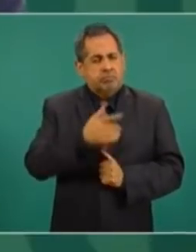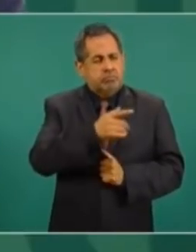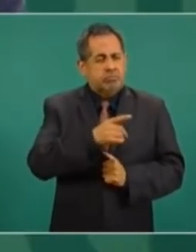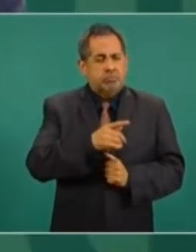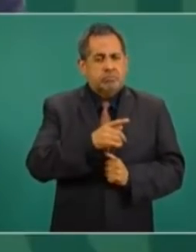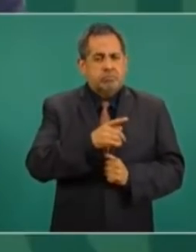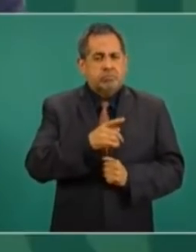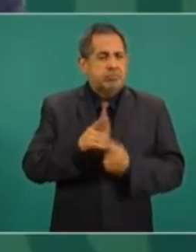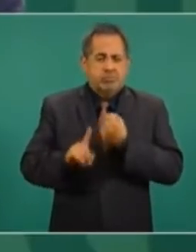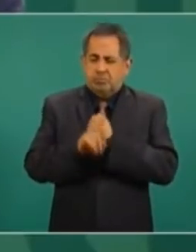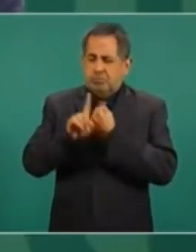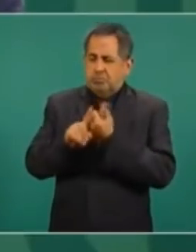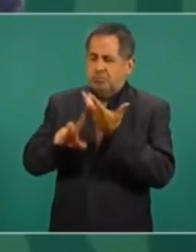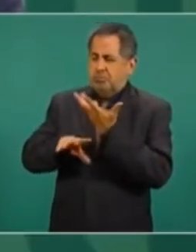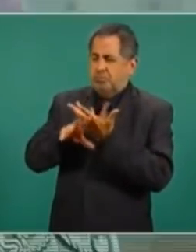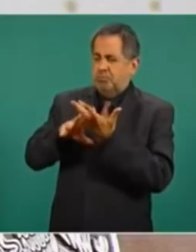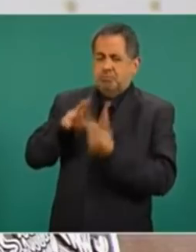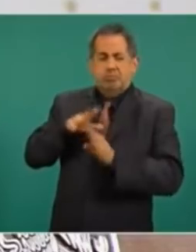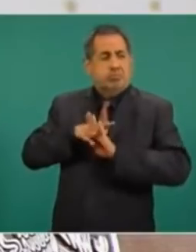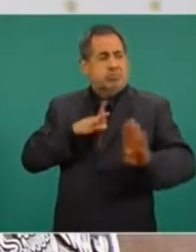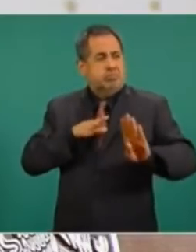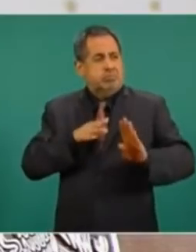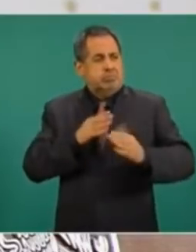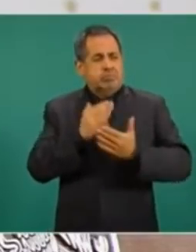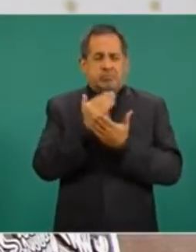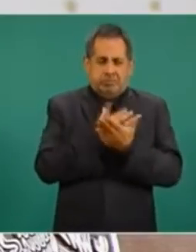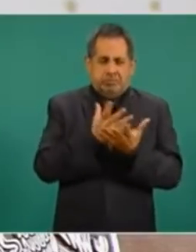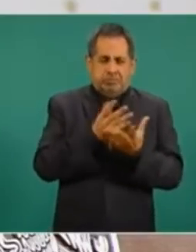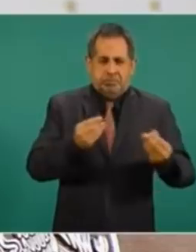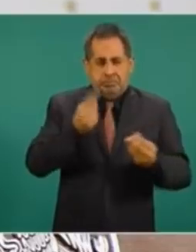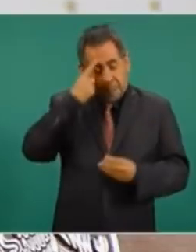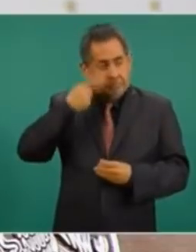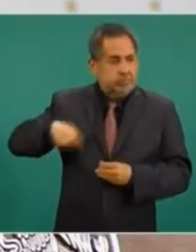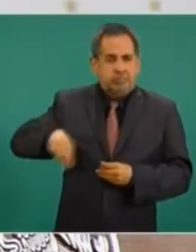resuelve el problema migratorio, que nuestros paisanos